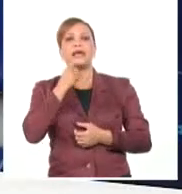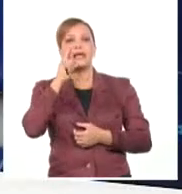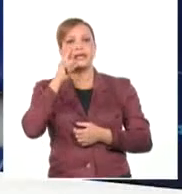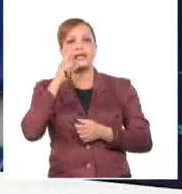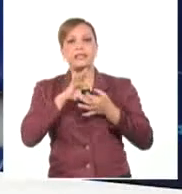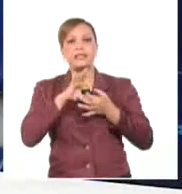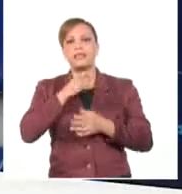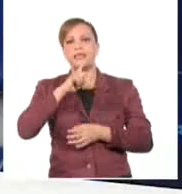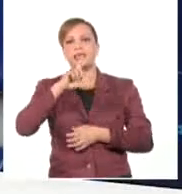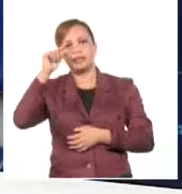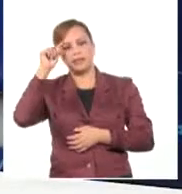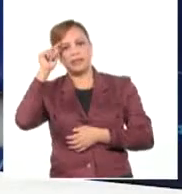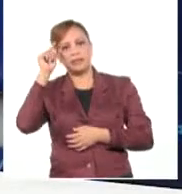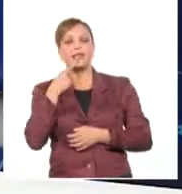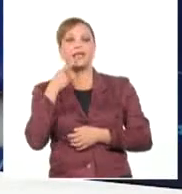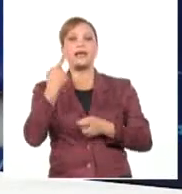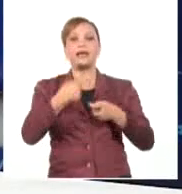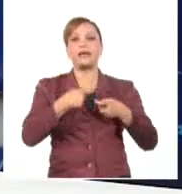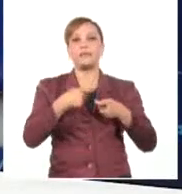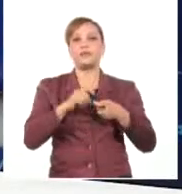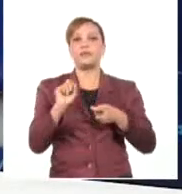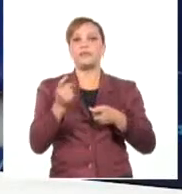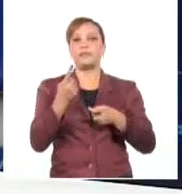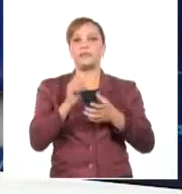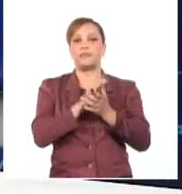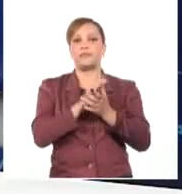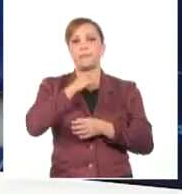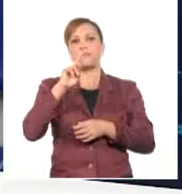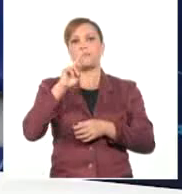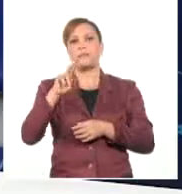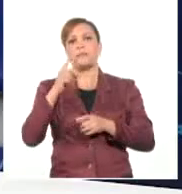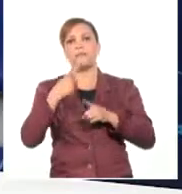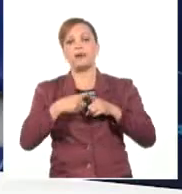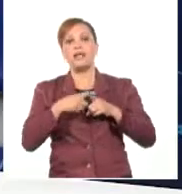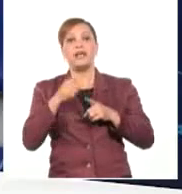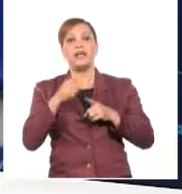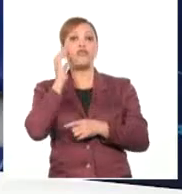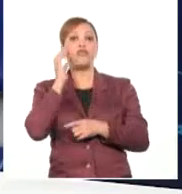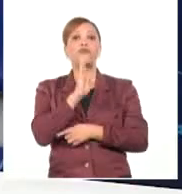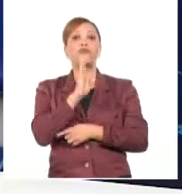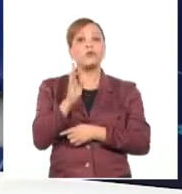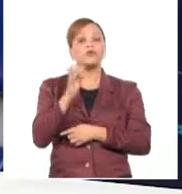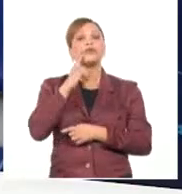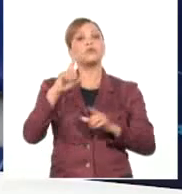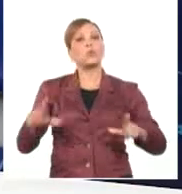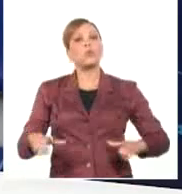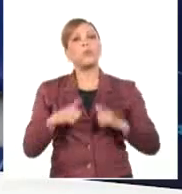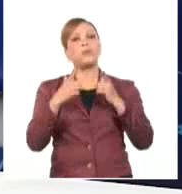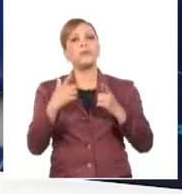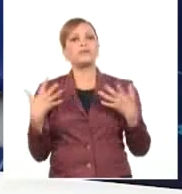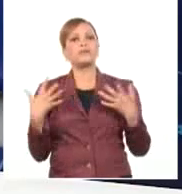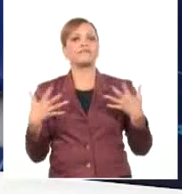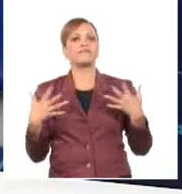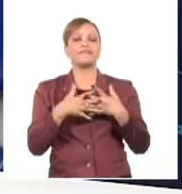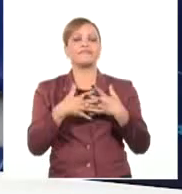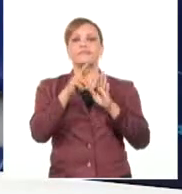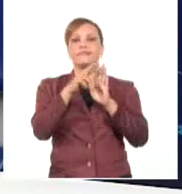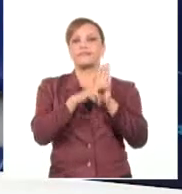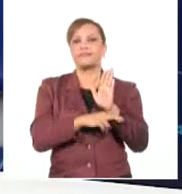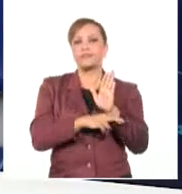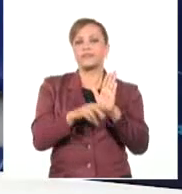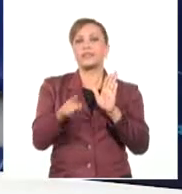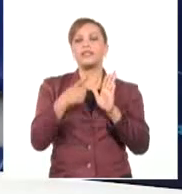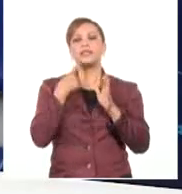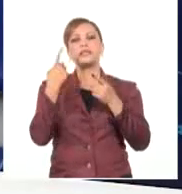Jenny von Westphalen, la esposa del primero. Los filósofos cumplían así una encomienda de la Liga de los Comunistas, necesitada de